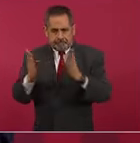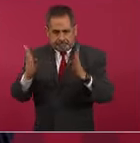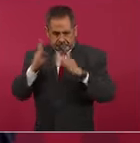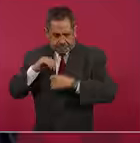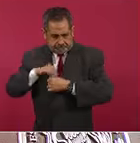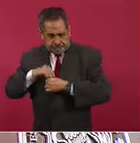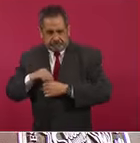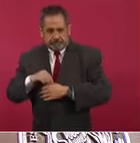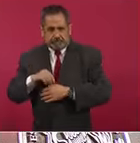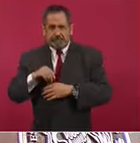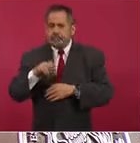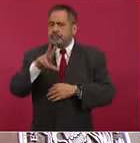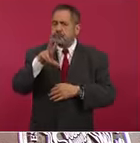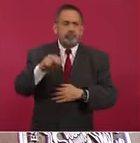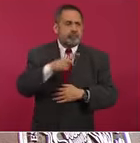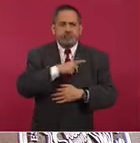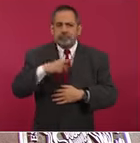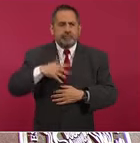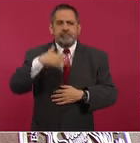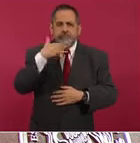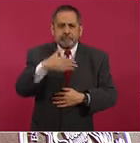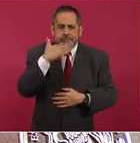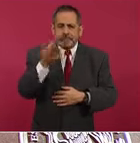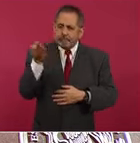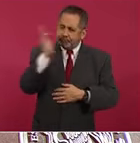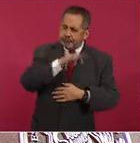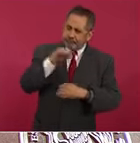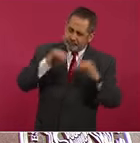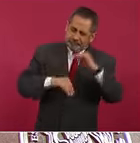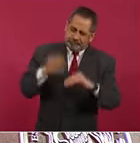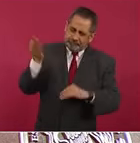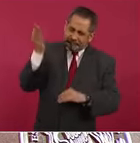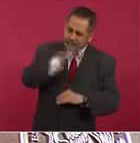que no haya fraudes electorales.